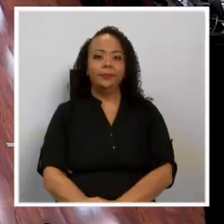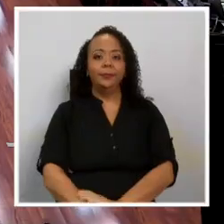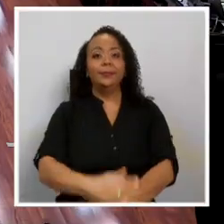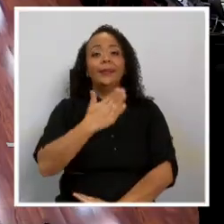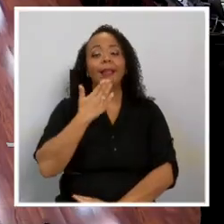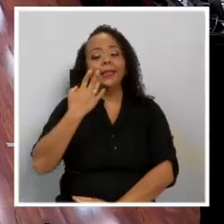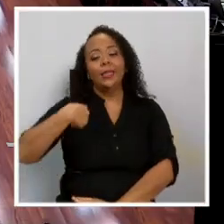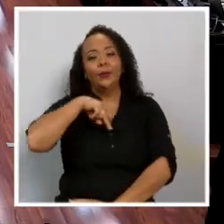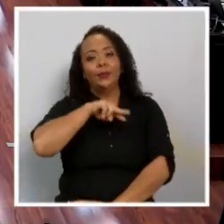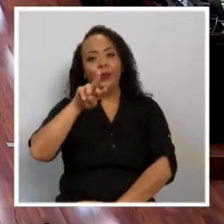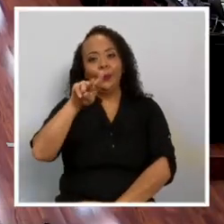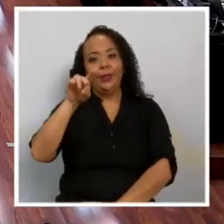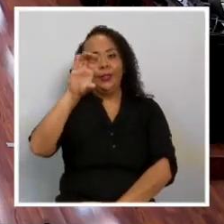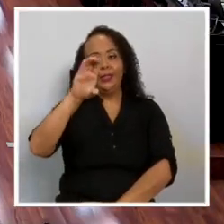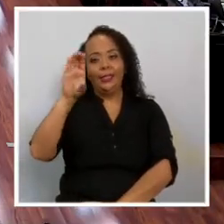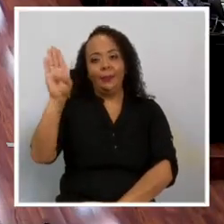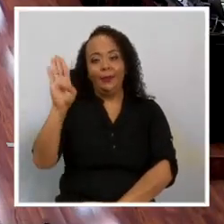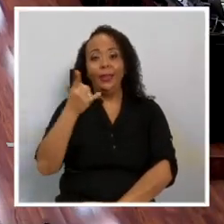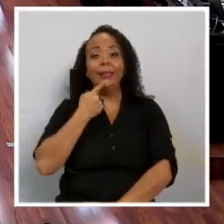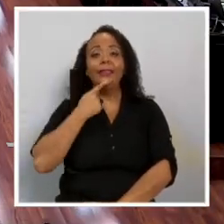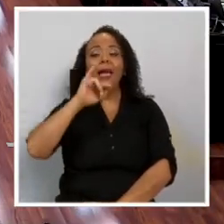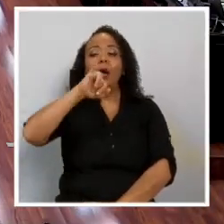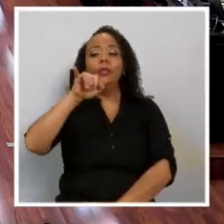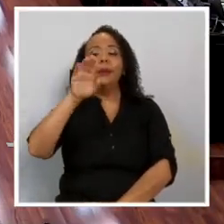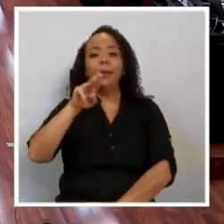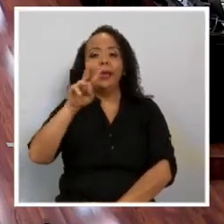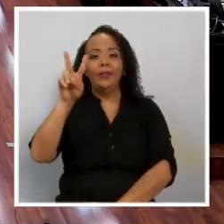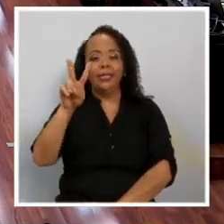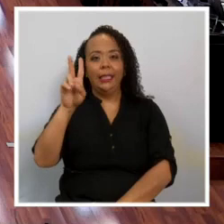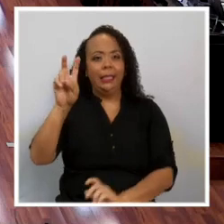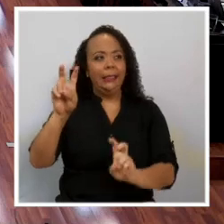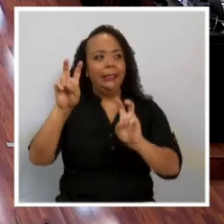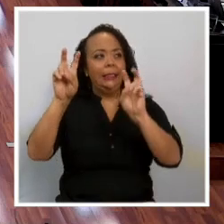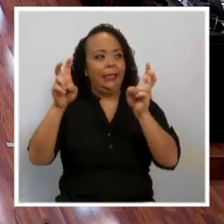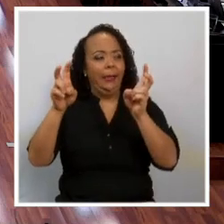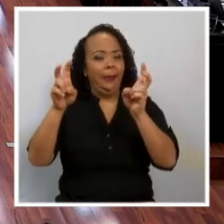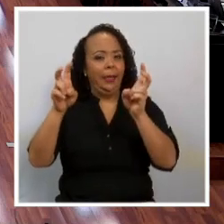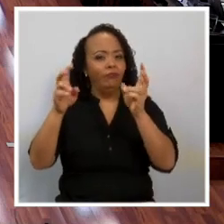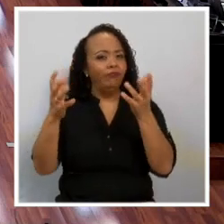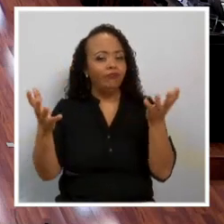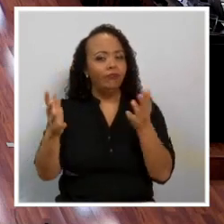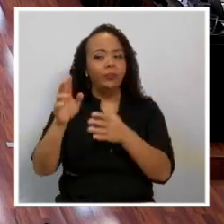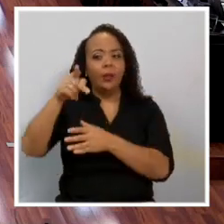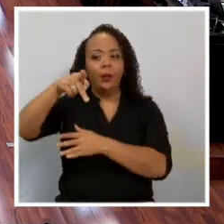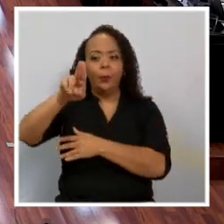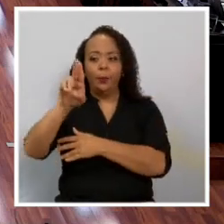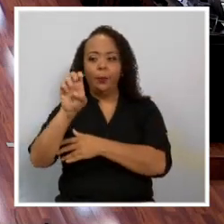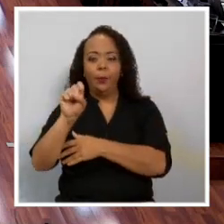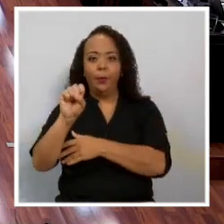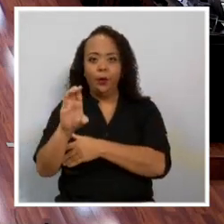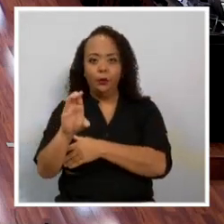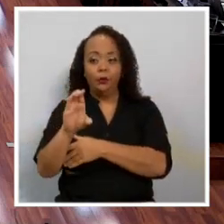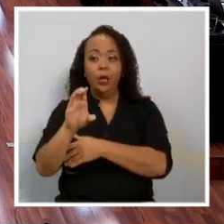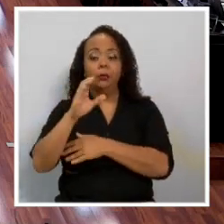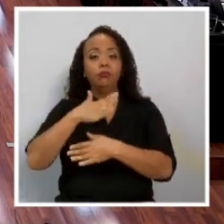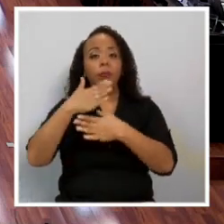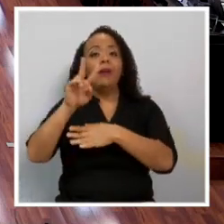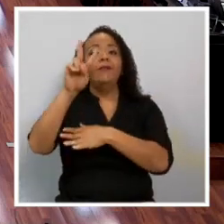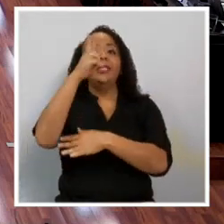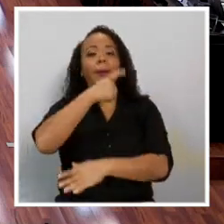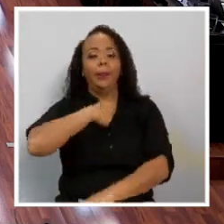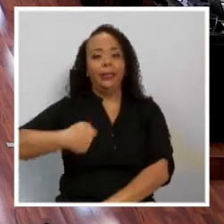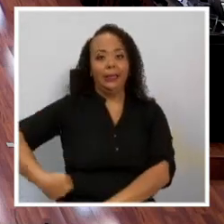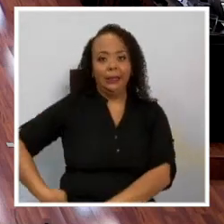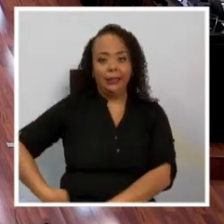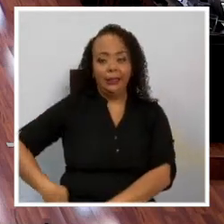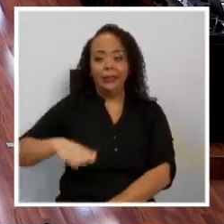Gracias a nuestro compañero César Barrantes. Decía José María Villalta, el tema está en que la Unidad Social Cristiana le ofrecieron la vicepresidencia